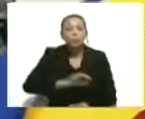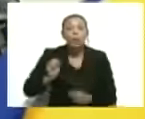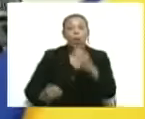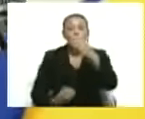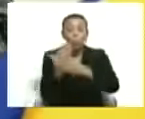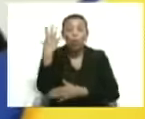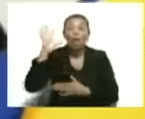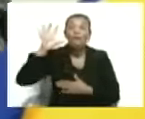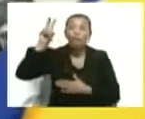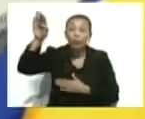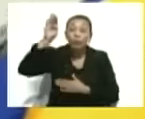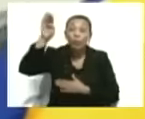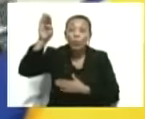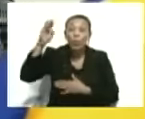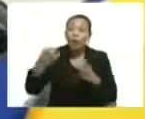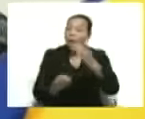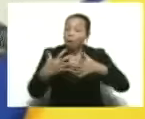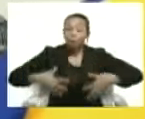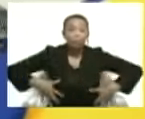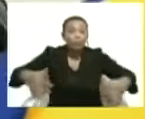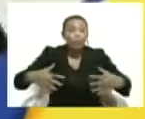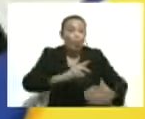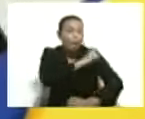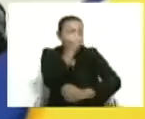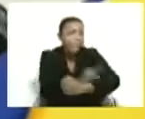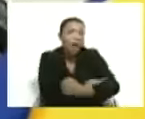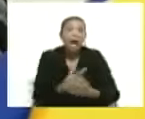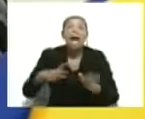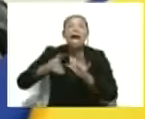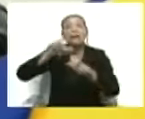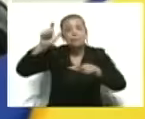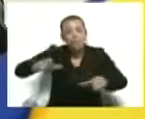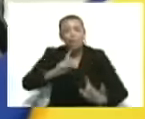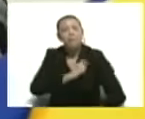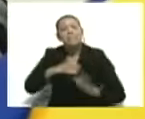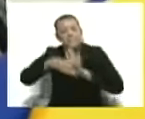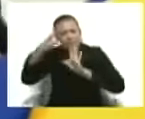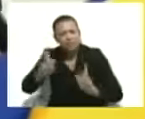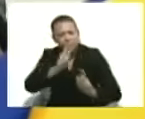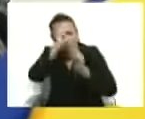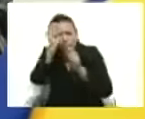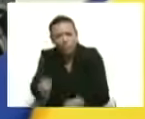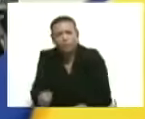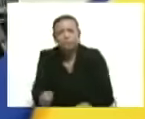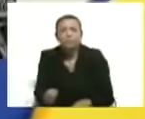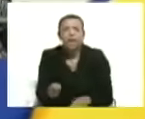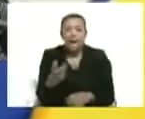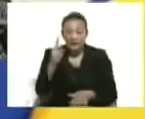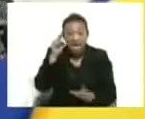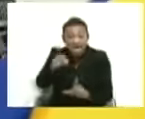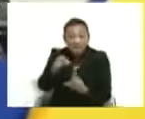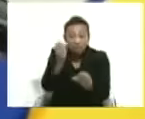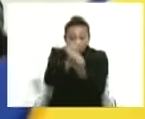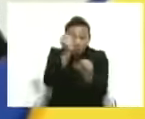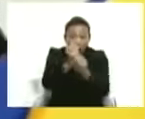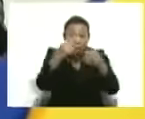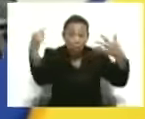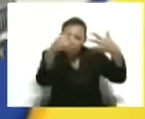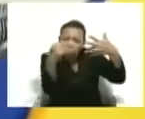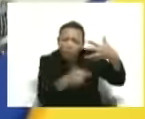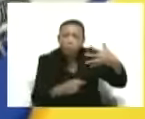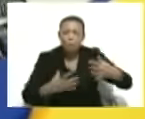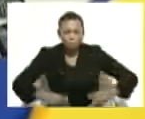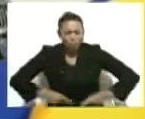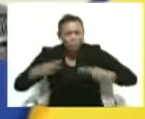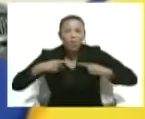construcción del futuro y de la prosperidad que se merecen las venezolanas y los venezolanos. En ese empeño, en esa lucha por la